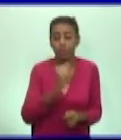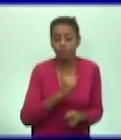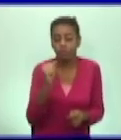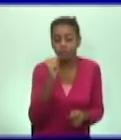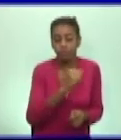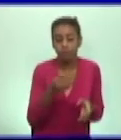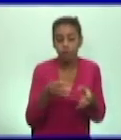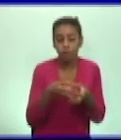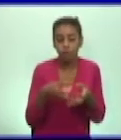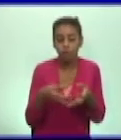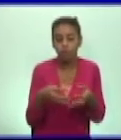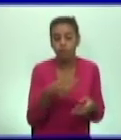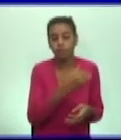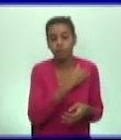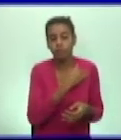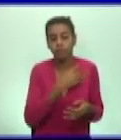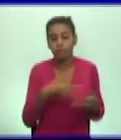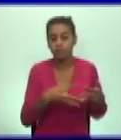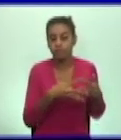yanqui. Pero para